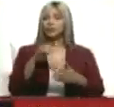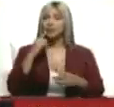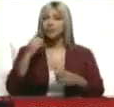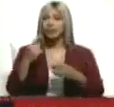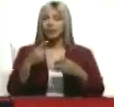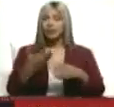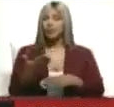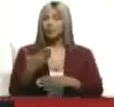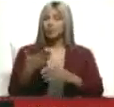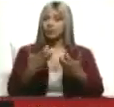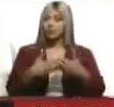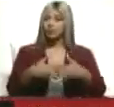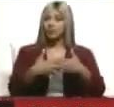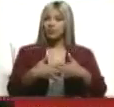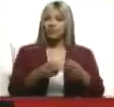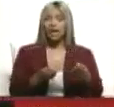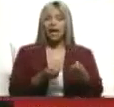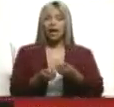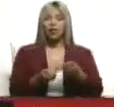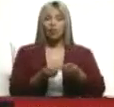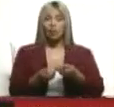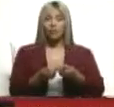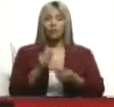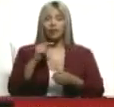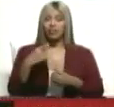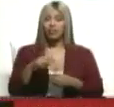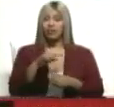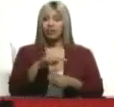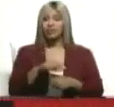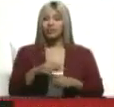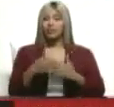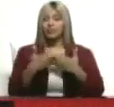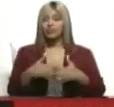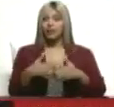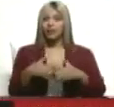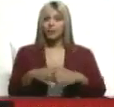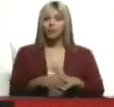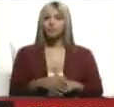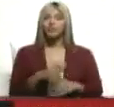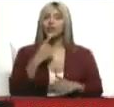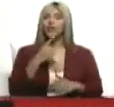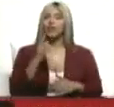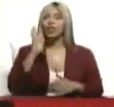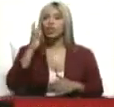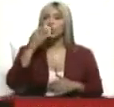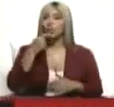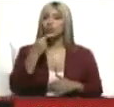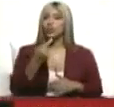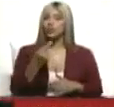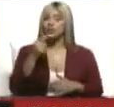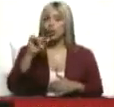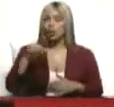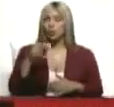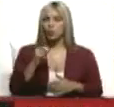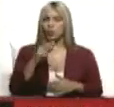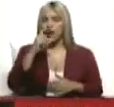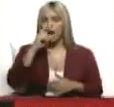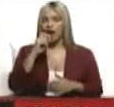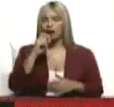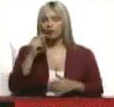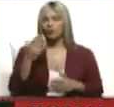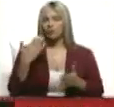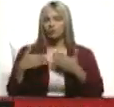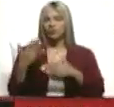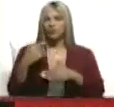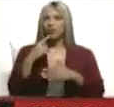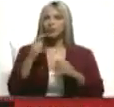para que vean la importancia económica y simbólica que tiene este activo. Cuando Donald Trump dice en junio del año pasado, ya como en esta pre-campaña en